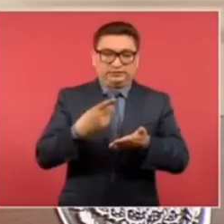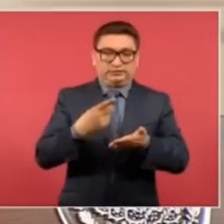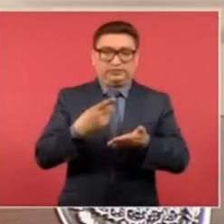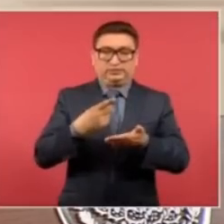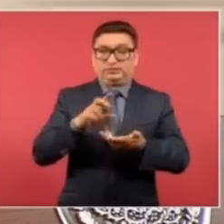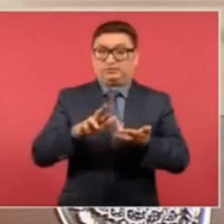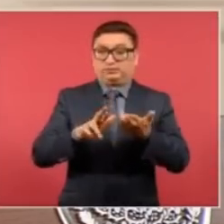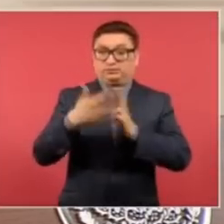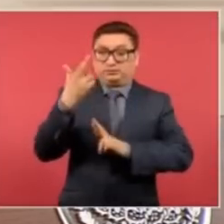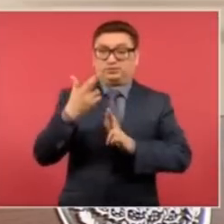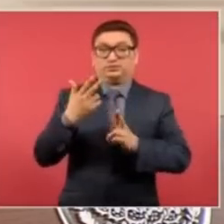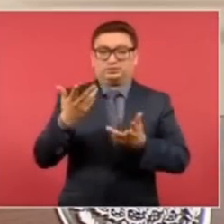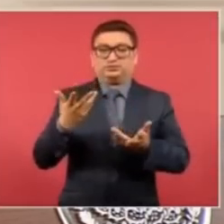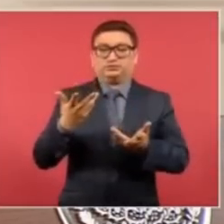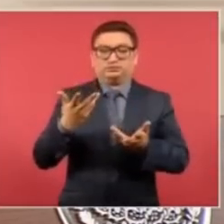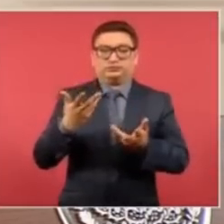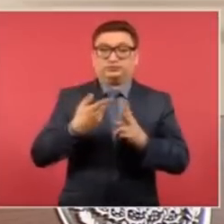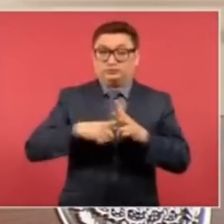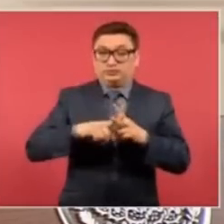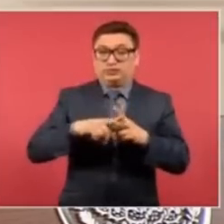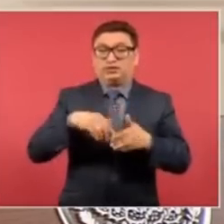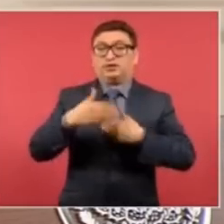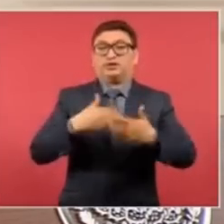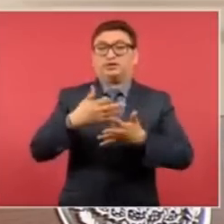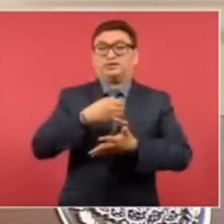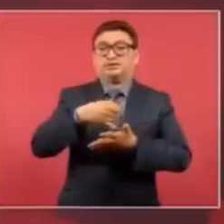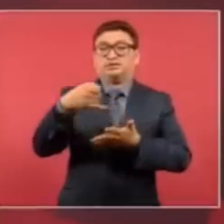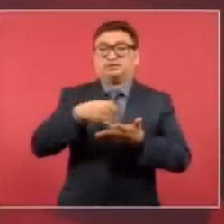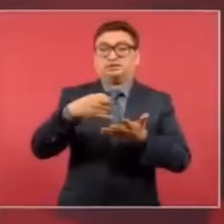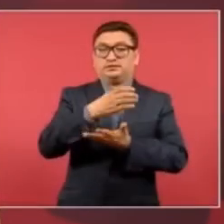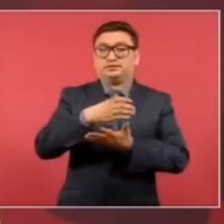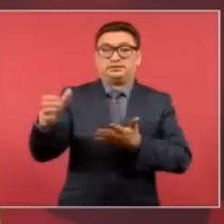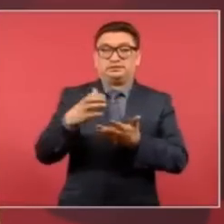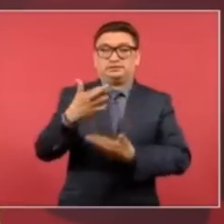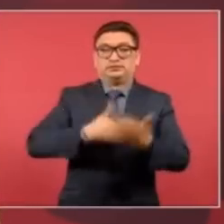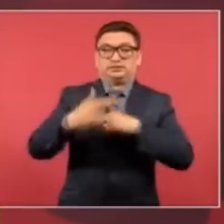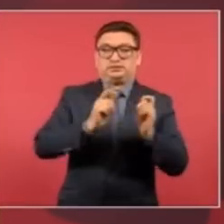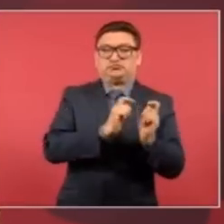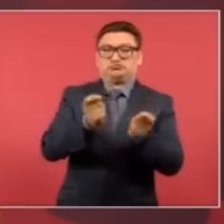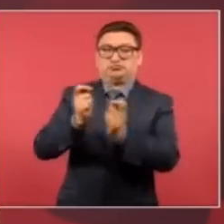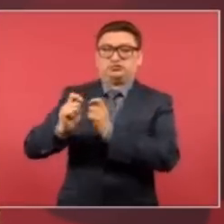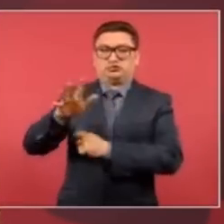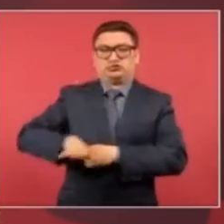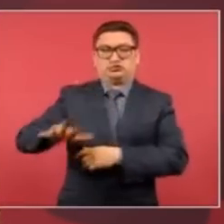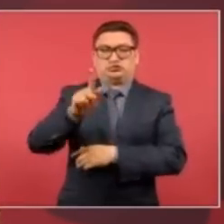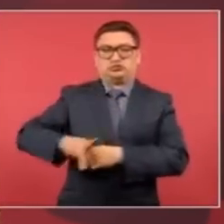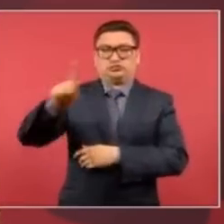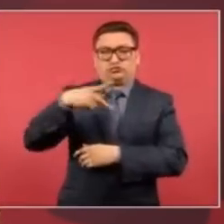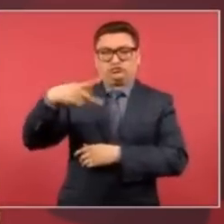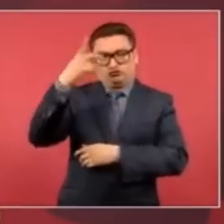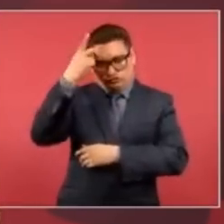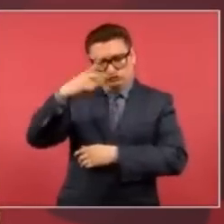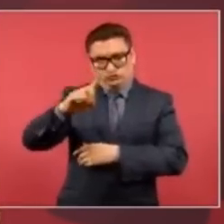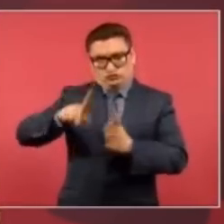revolución se iban a restituir las tierras a los pueblos, que